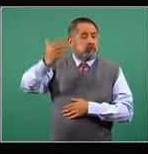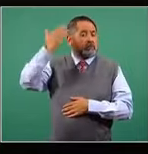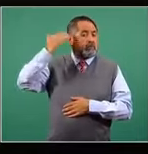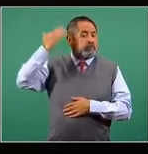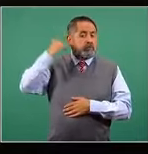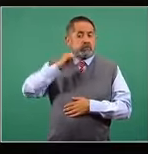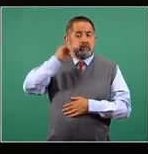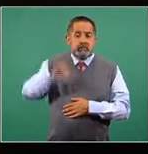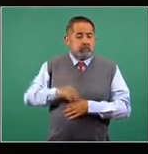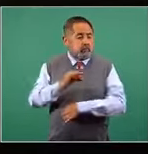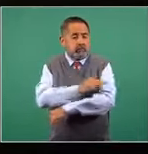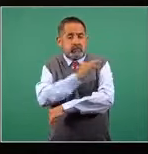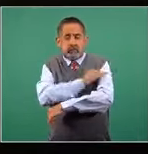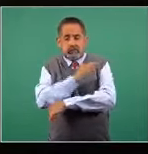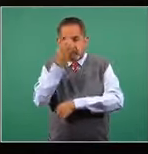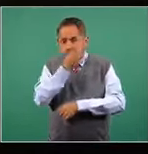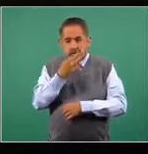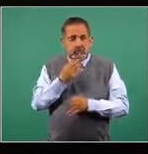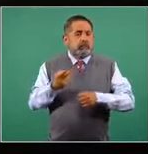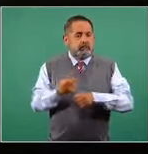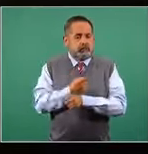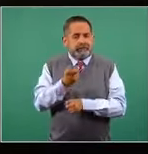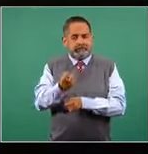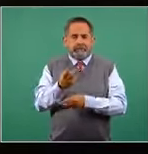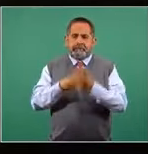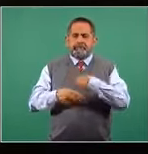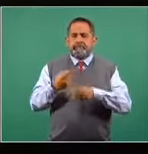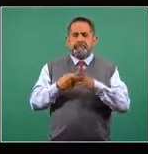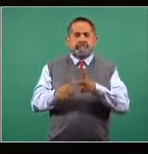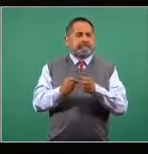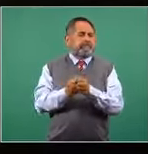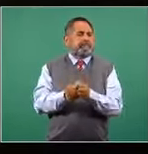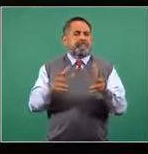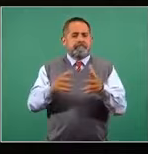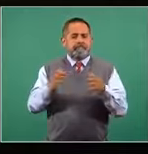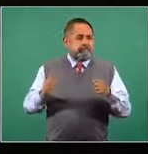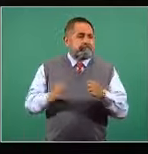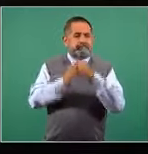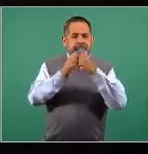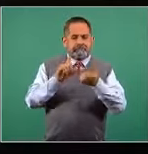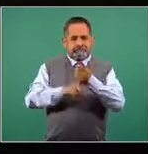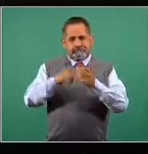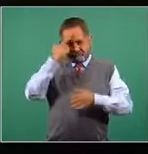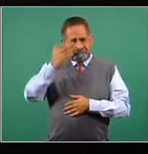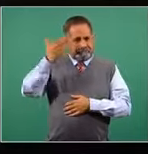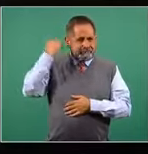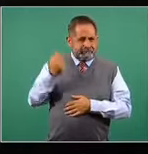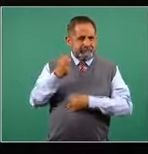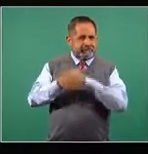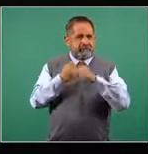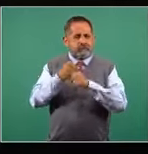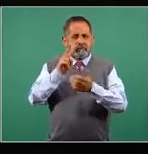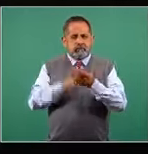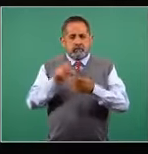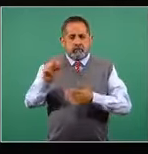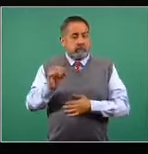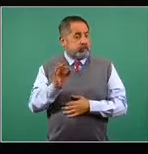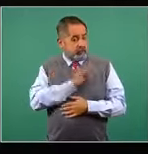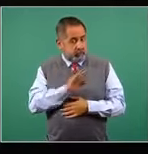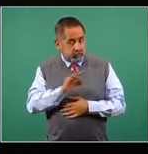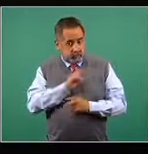se vacunaron contra sarampión, que fue lo que detonó la reemergencia por sarampión que sucedió en 2020.